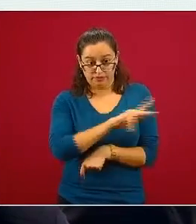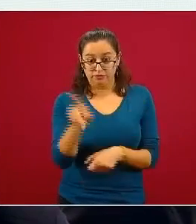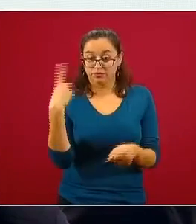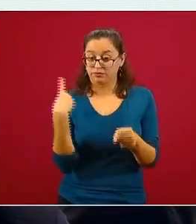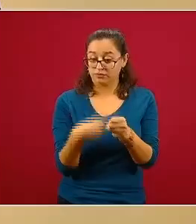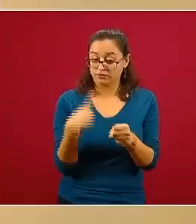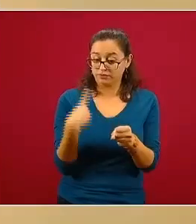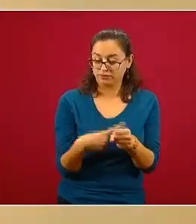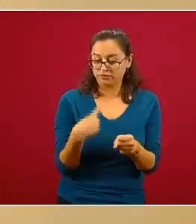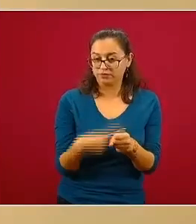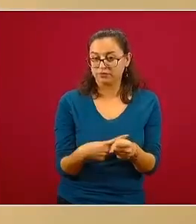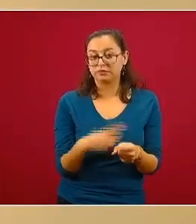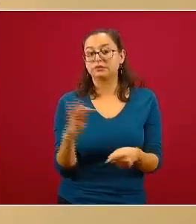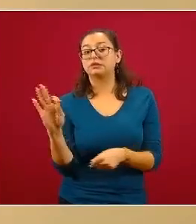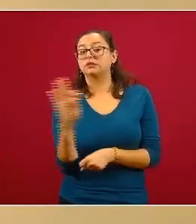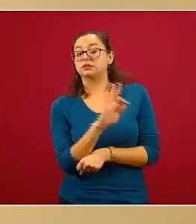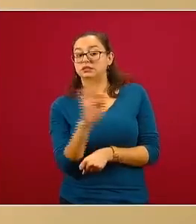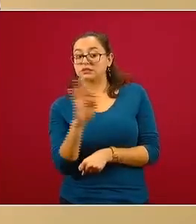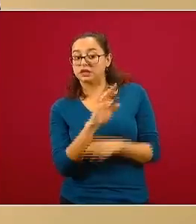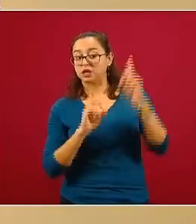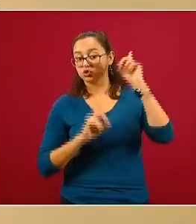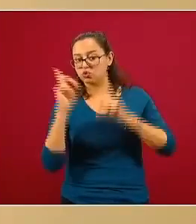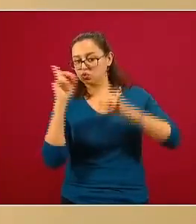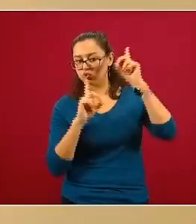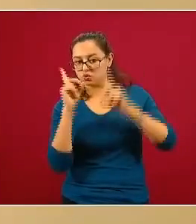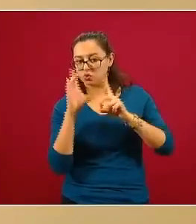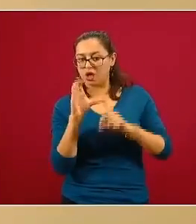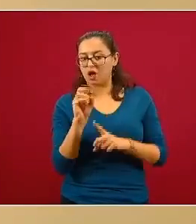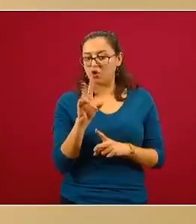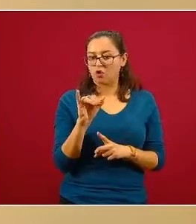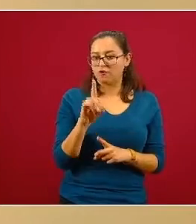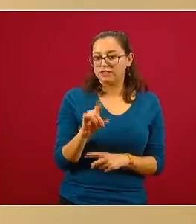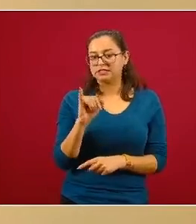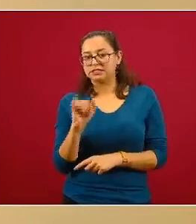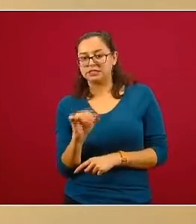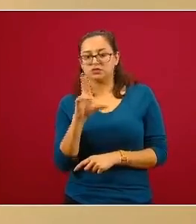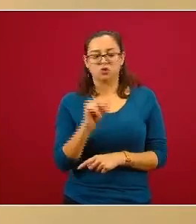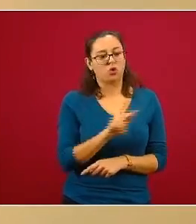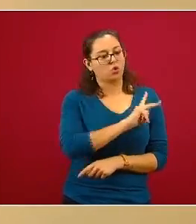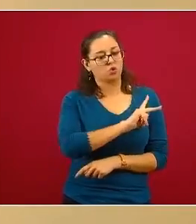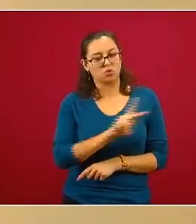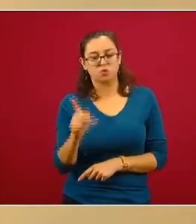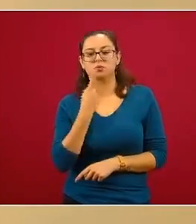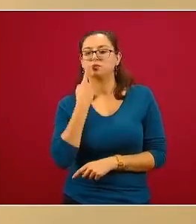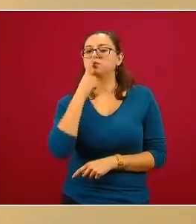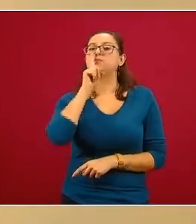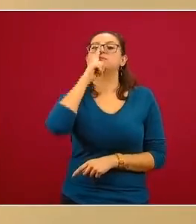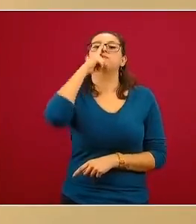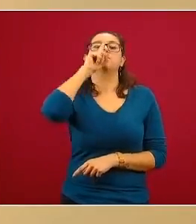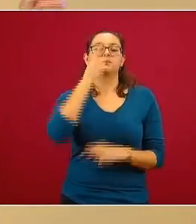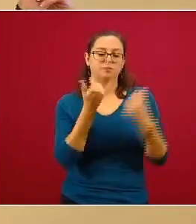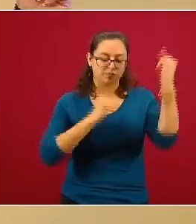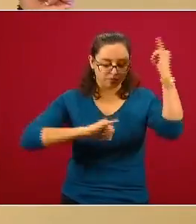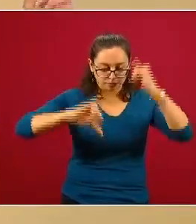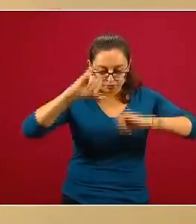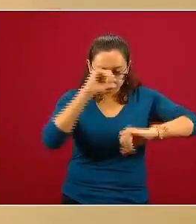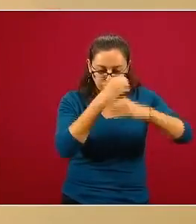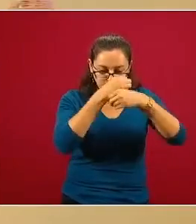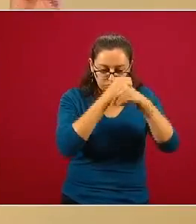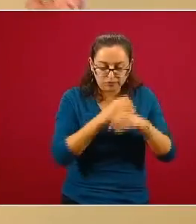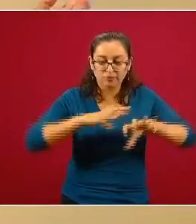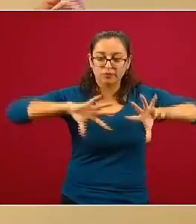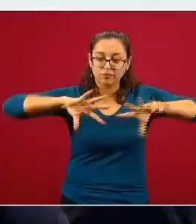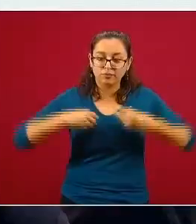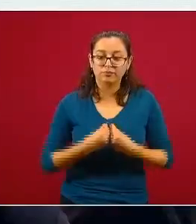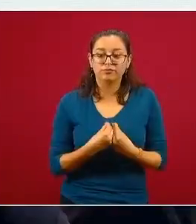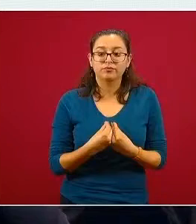sospechosos de COVID-19 les hicimos una prueba de PCR con hisopado nasofaríngeo y en